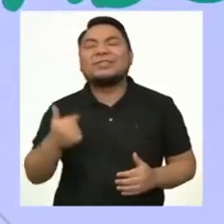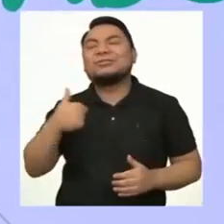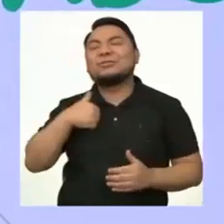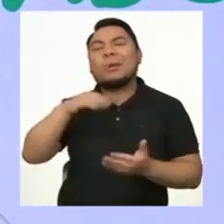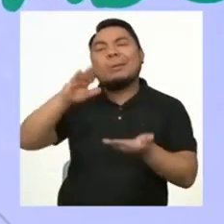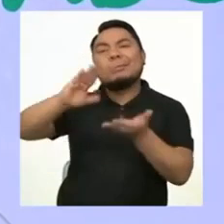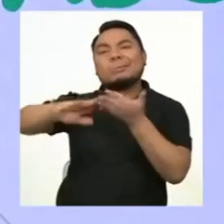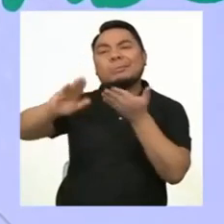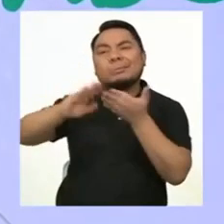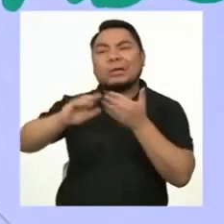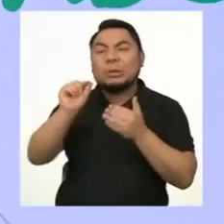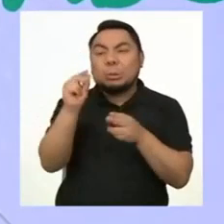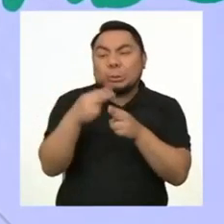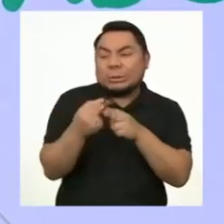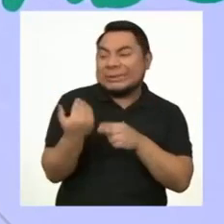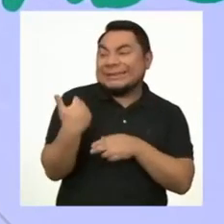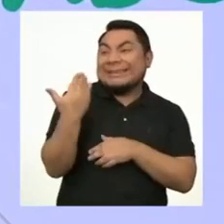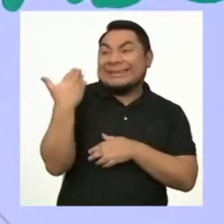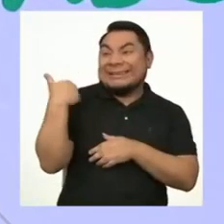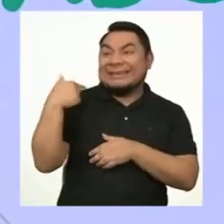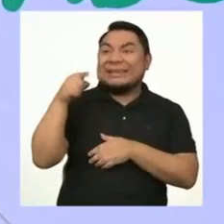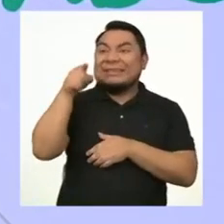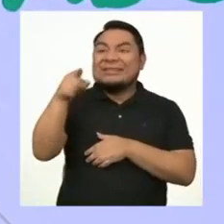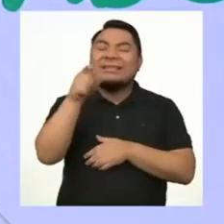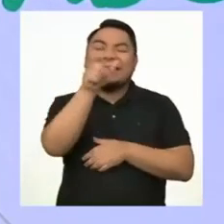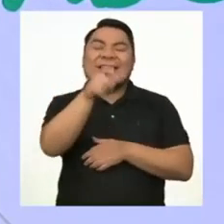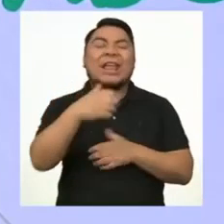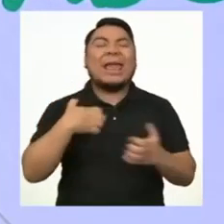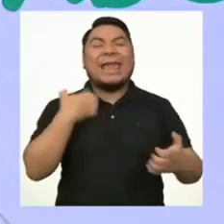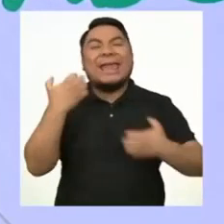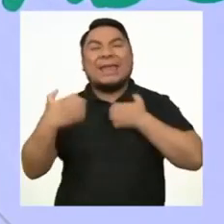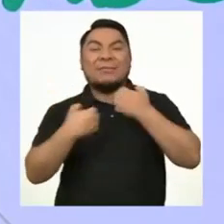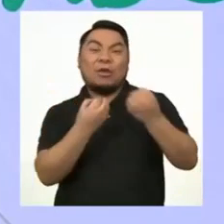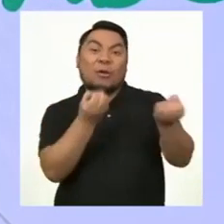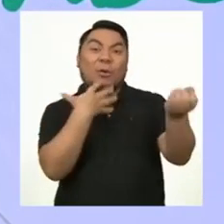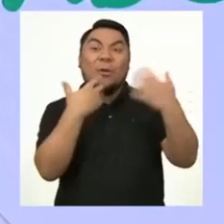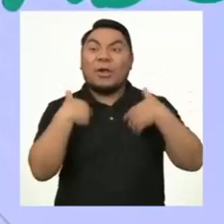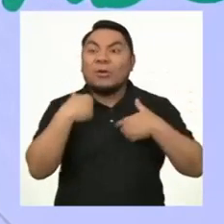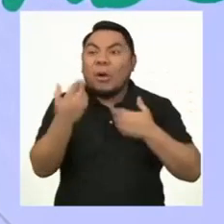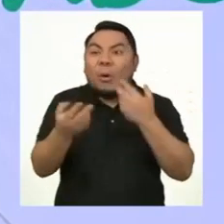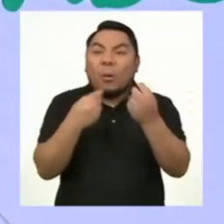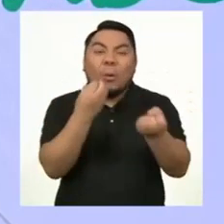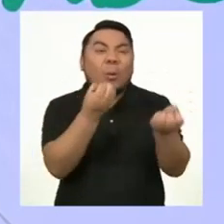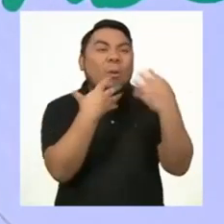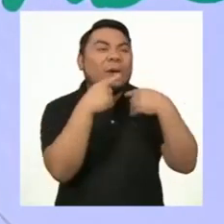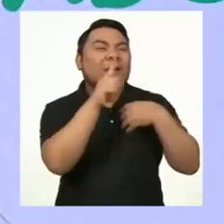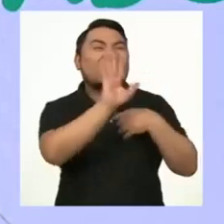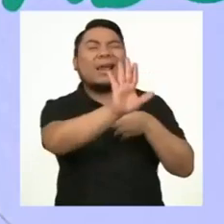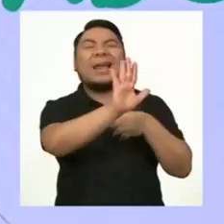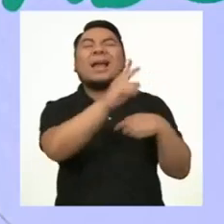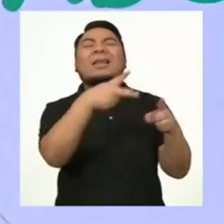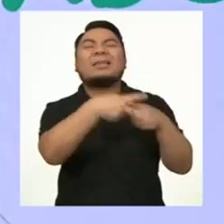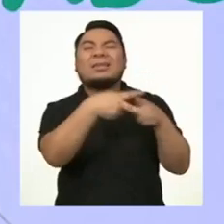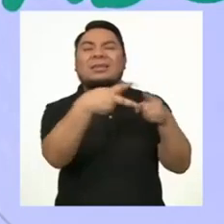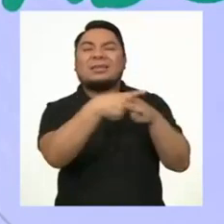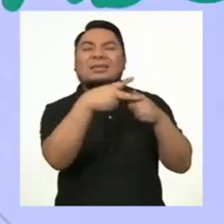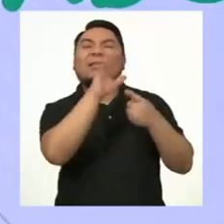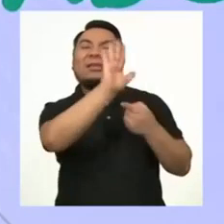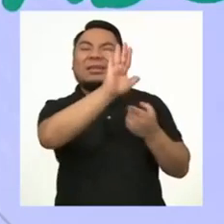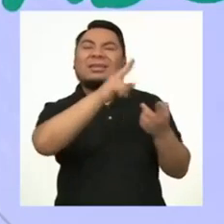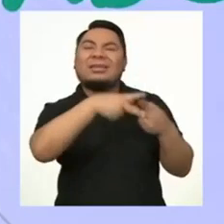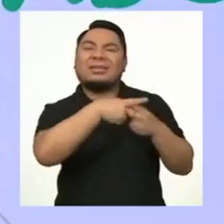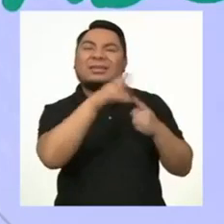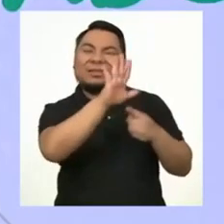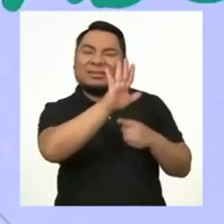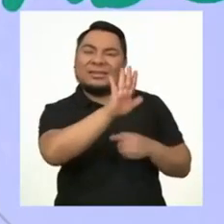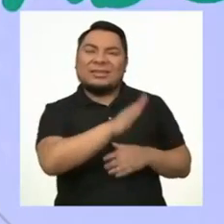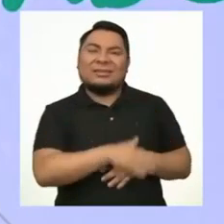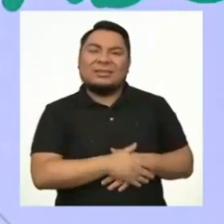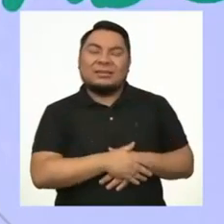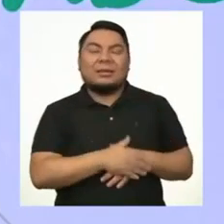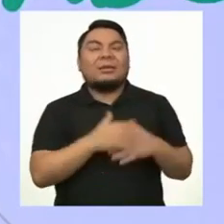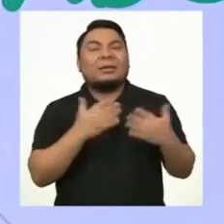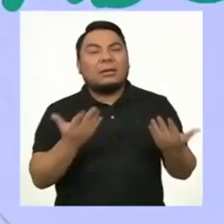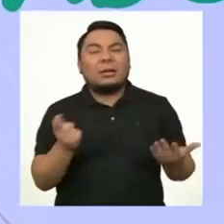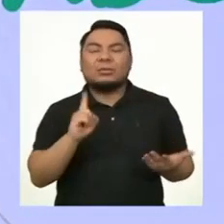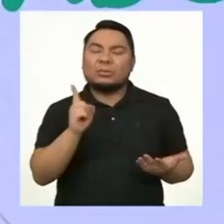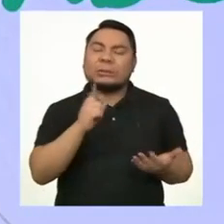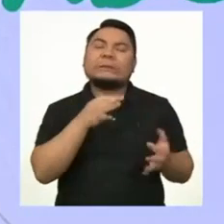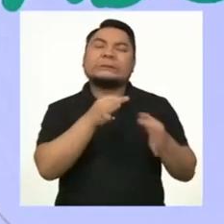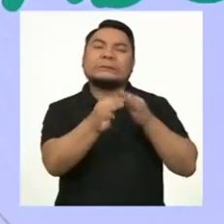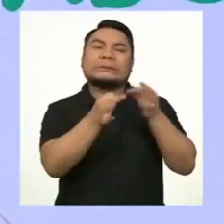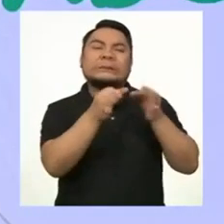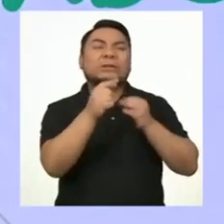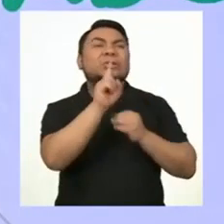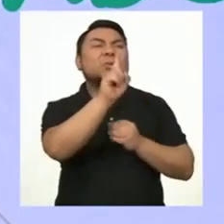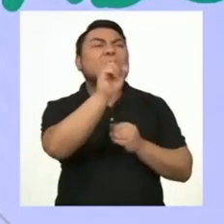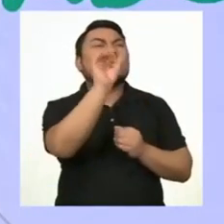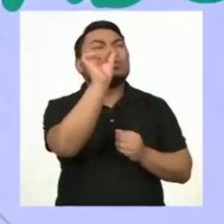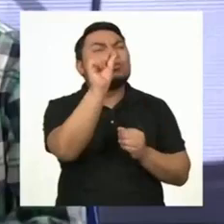perdón por lo que acaba de pasar. Tú estabas emocionado, me querías contar algo y yo fui muy impaciente y te dejé hablando. En lugar de explicarte que